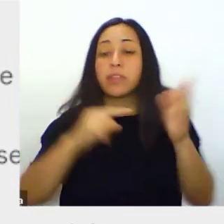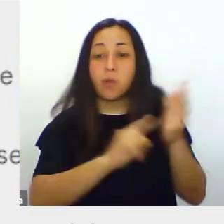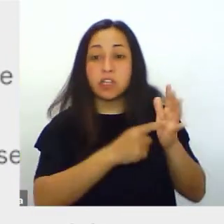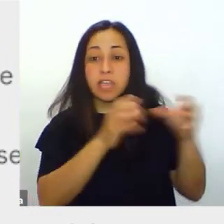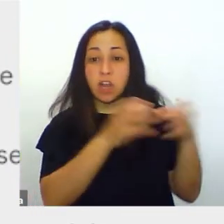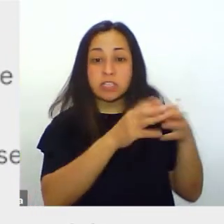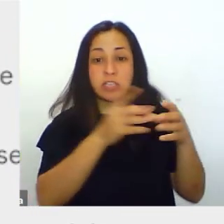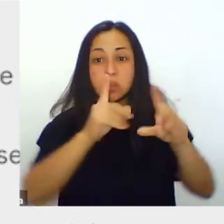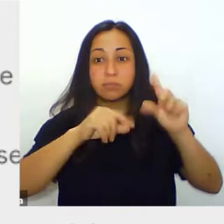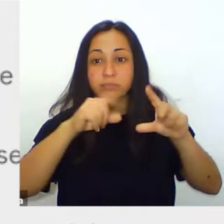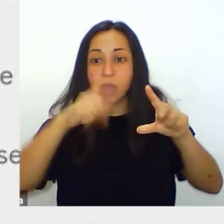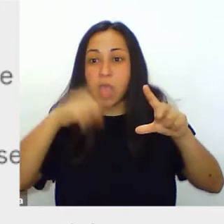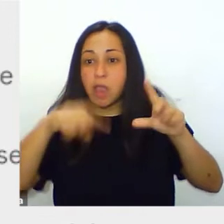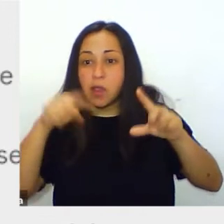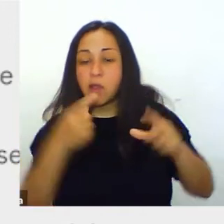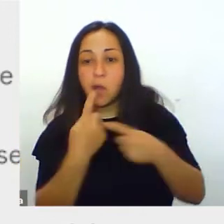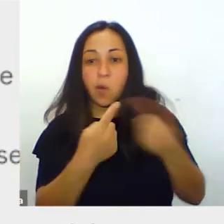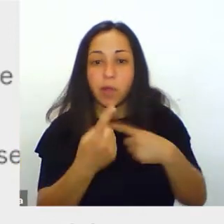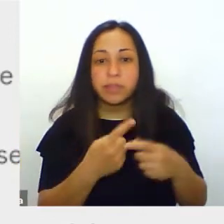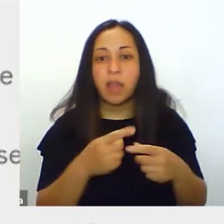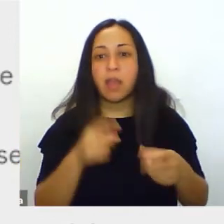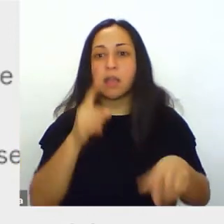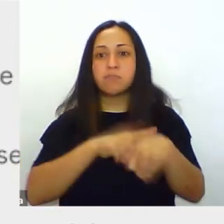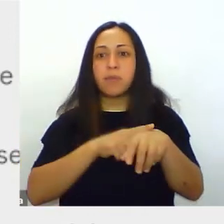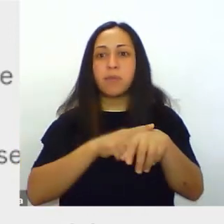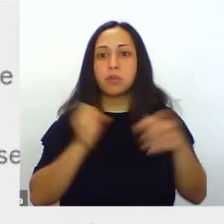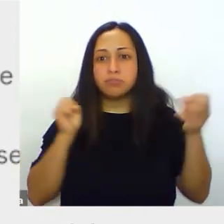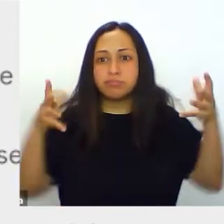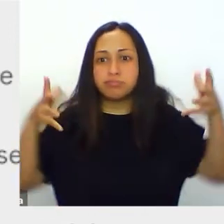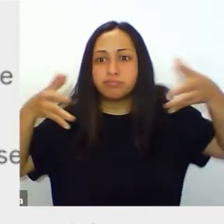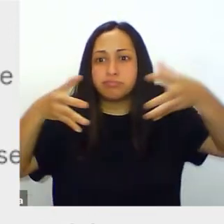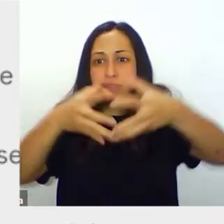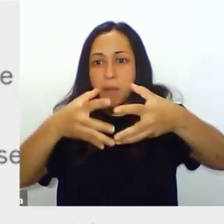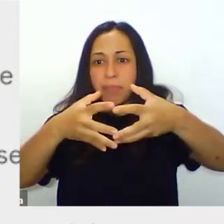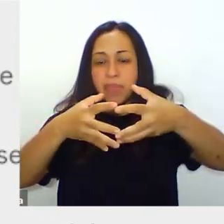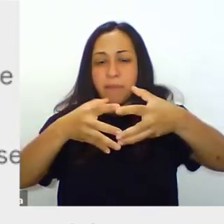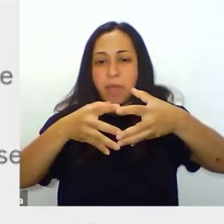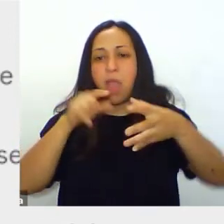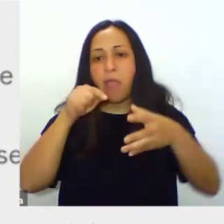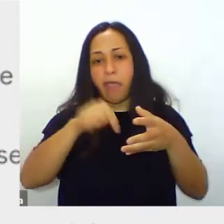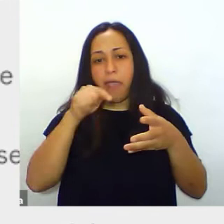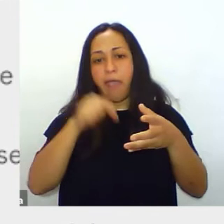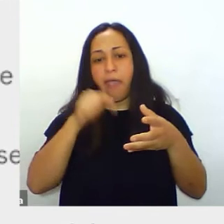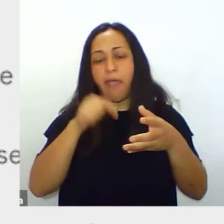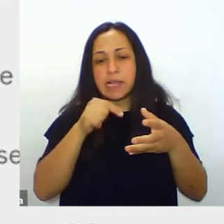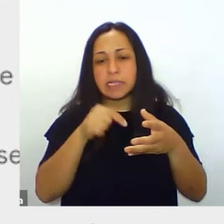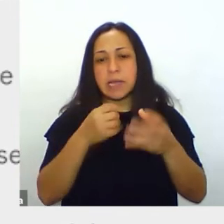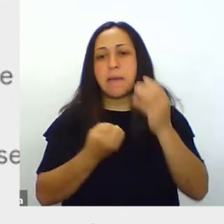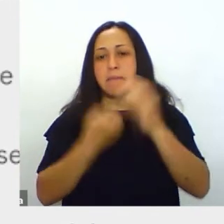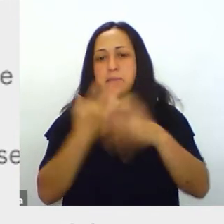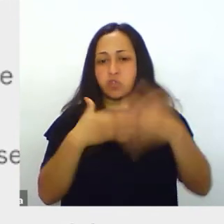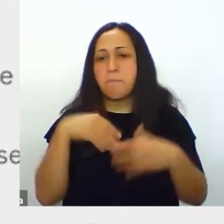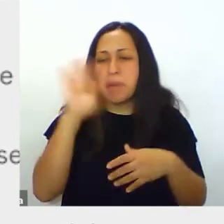Aires, durante la pandemia específicamente, donde hubo se empezó a